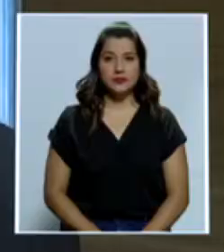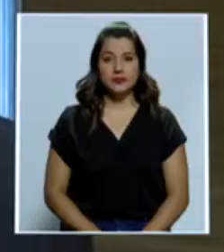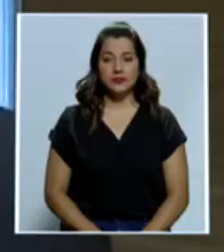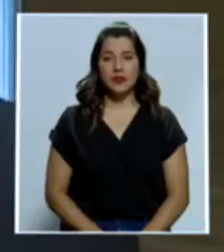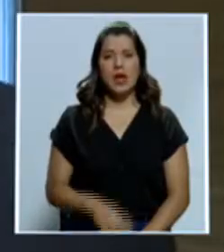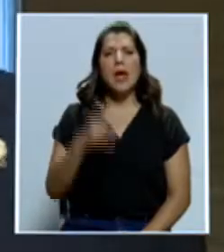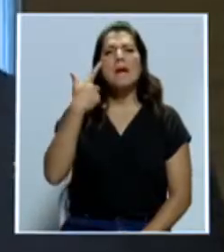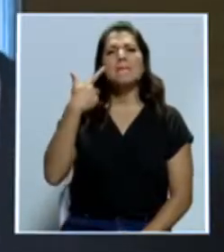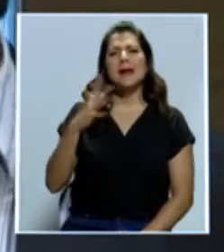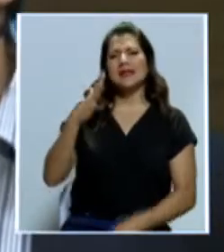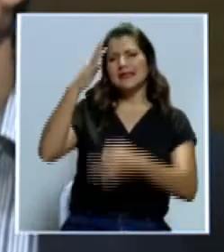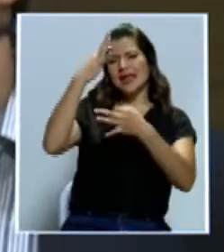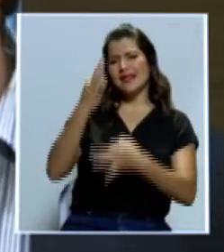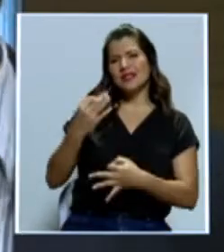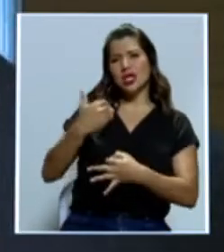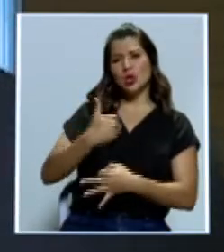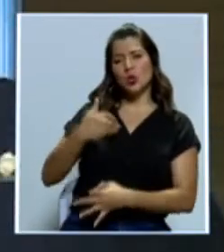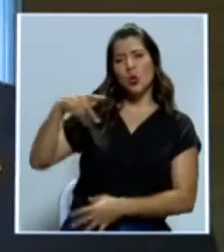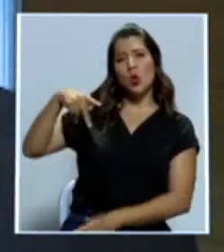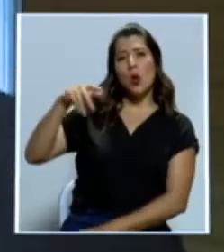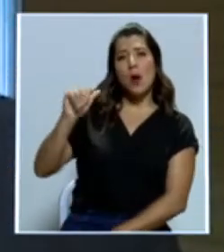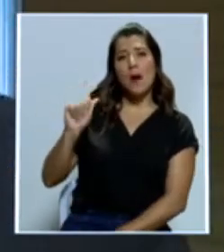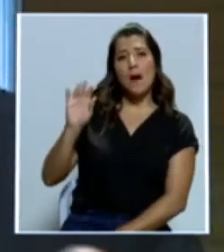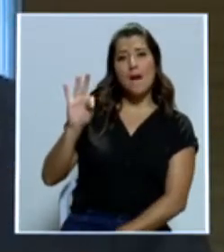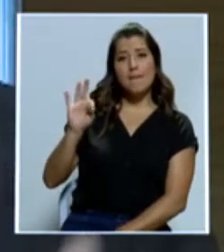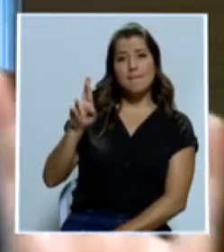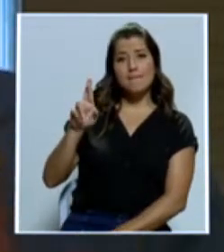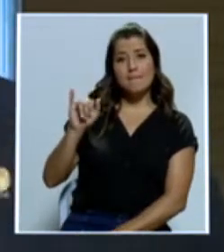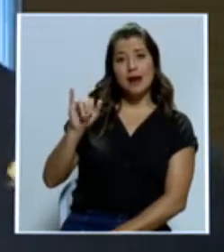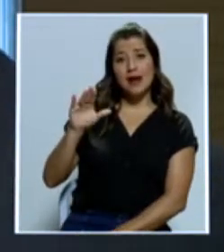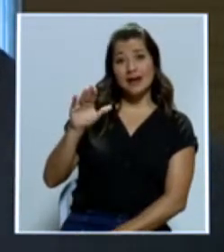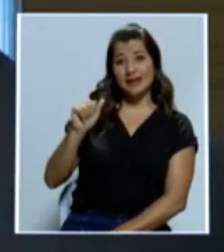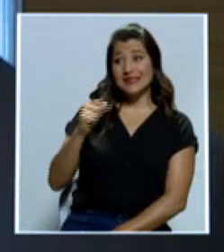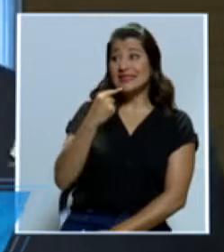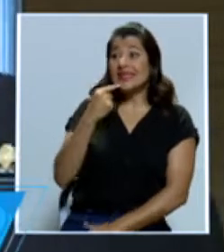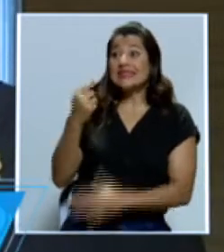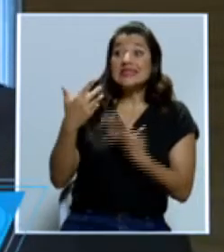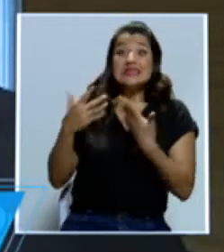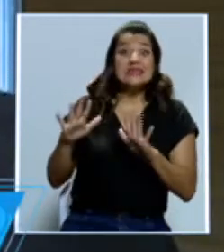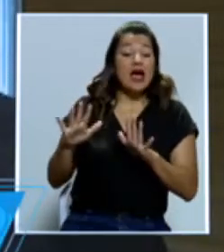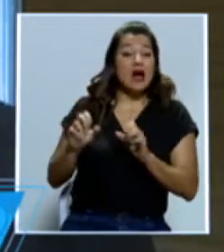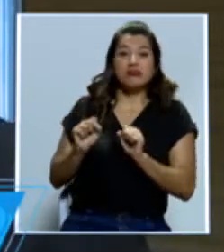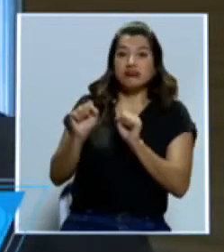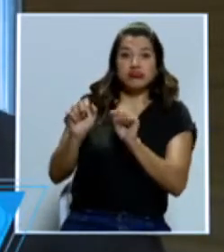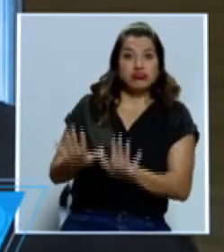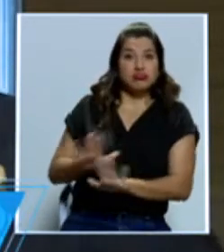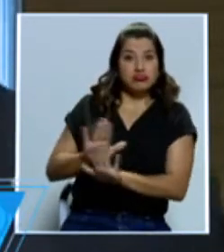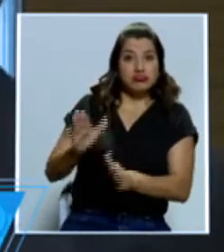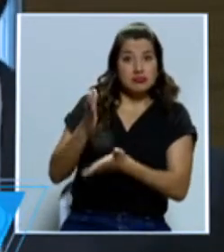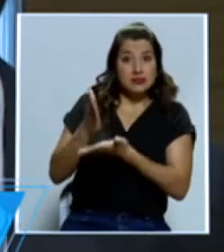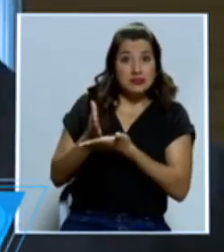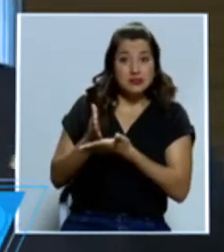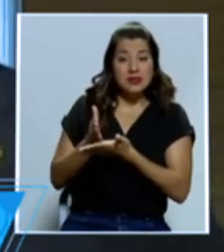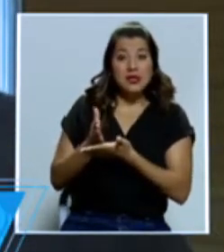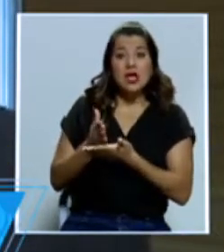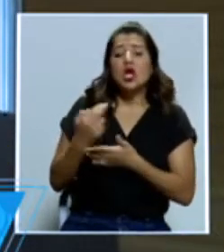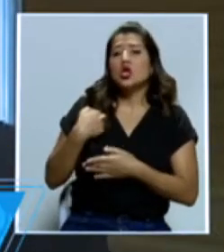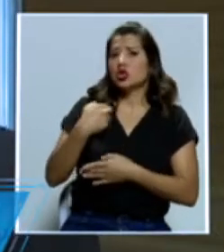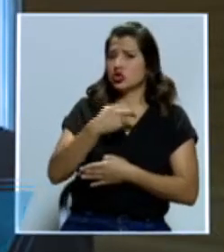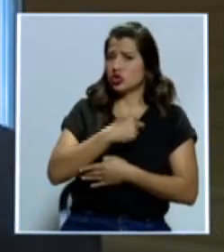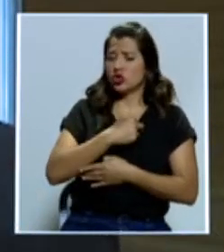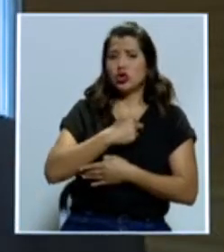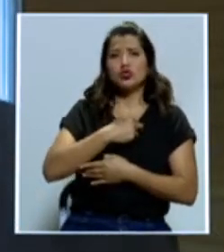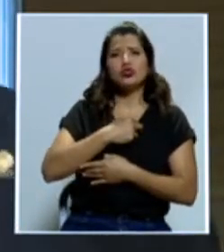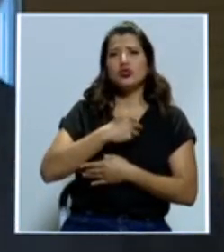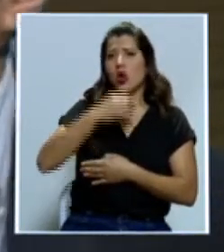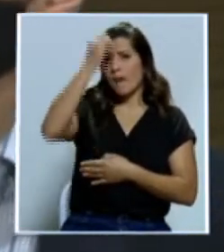Parece que la decisión de Patricia de decir ya basta es totalmente compartida por nosotros. La gota